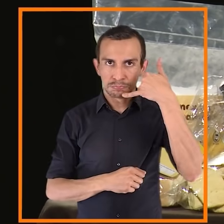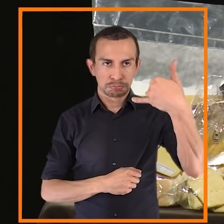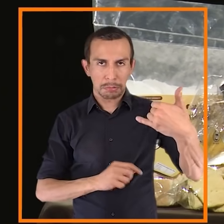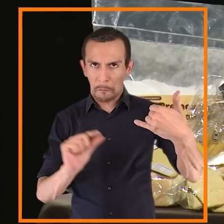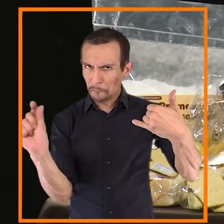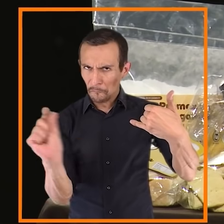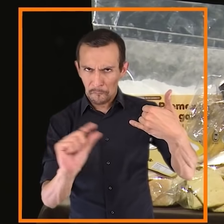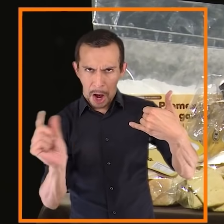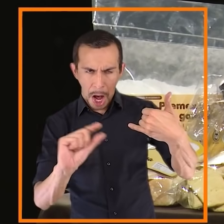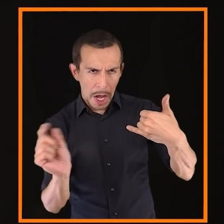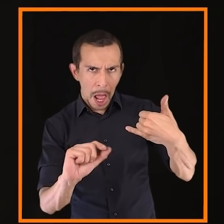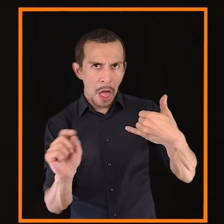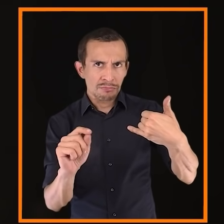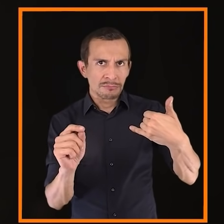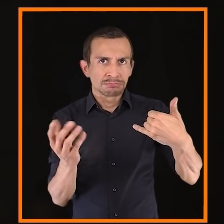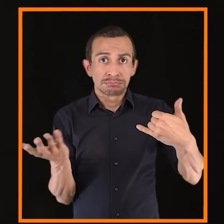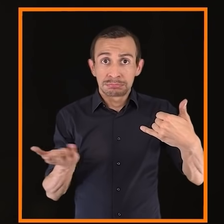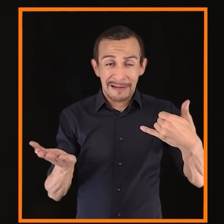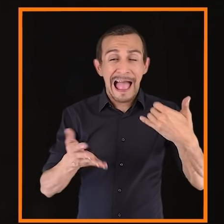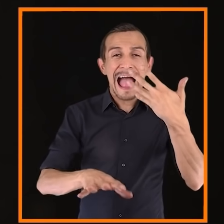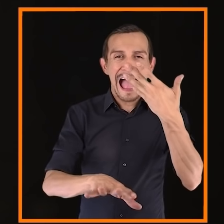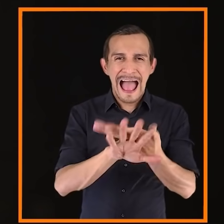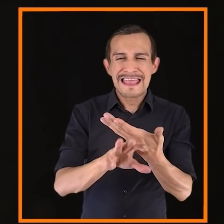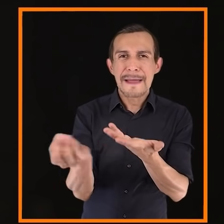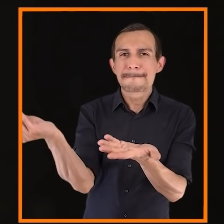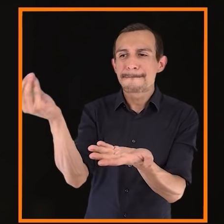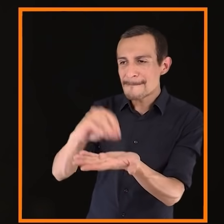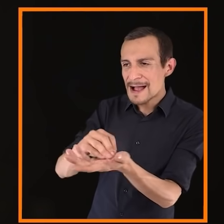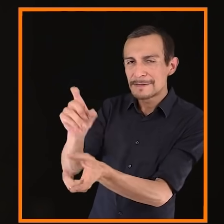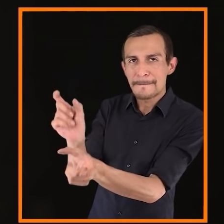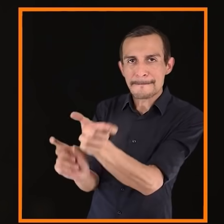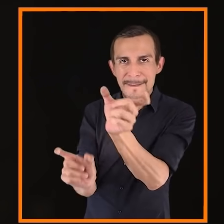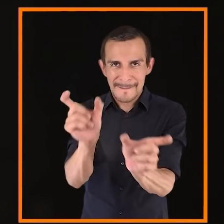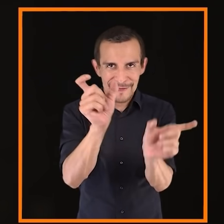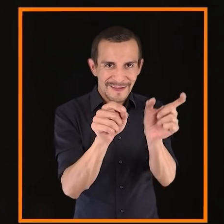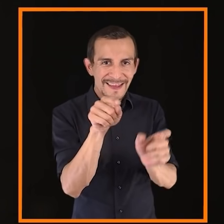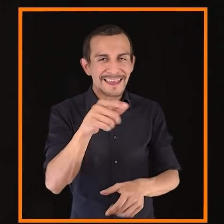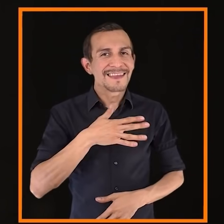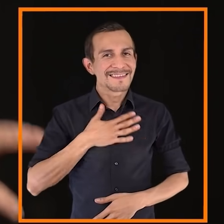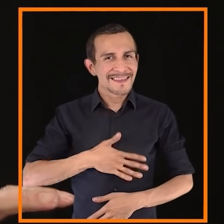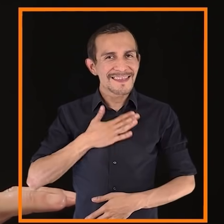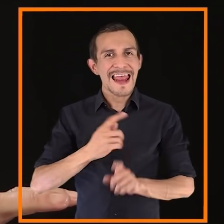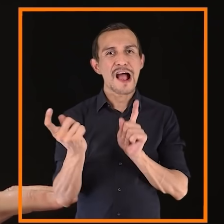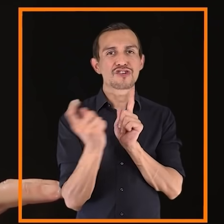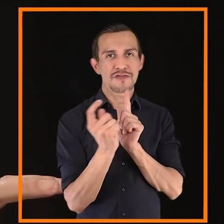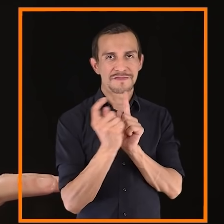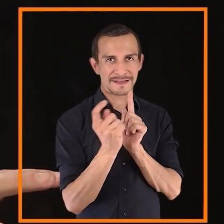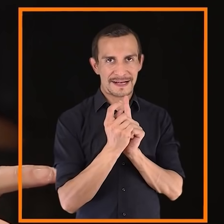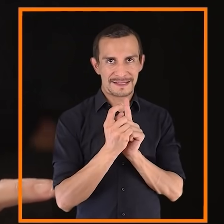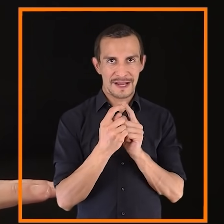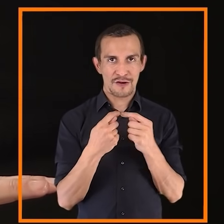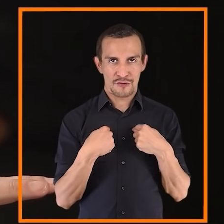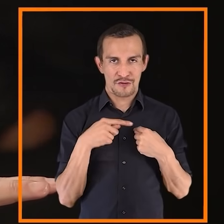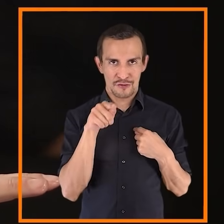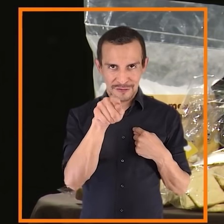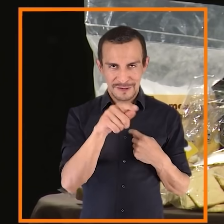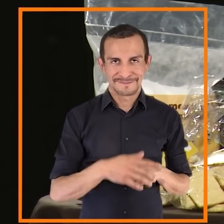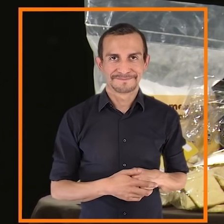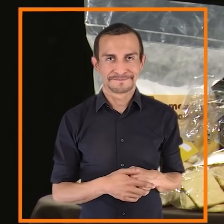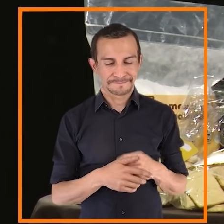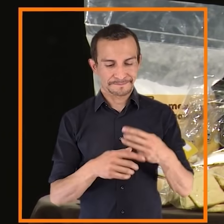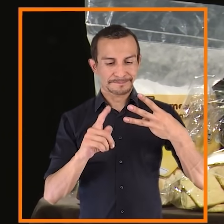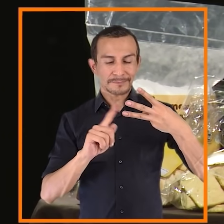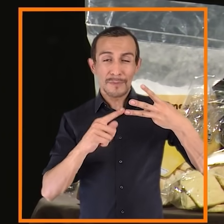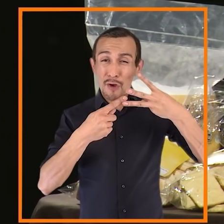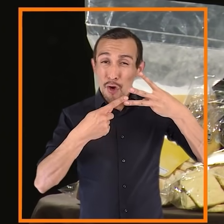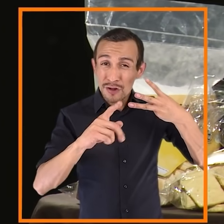con muy bajo costo, cosa que haya más gente que quiera contactarse contigo.